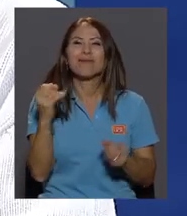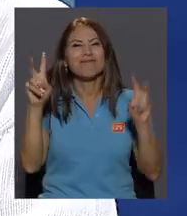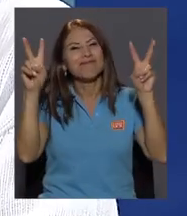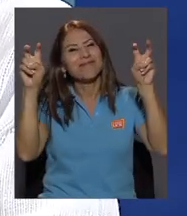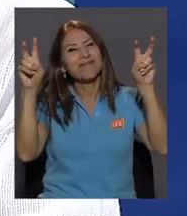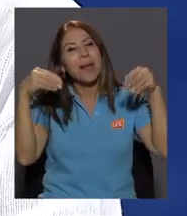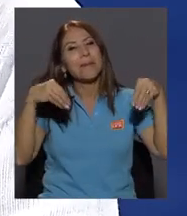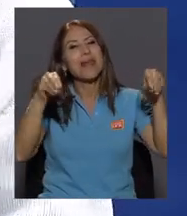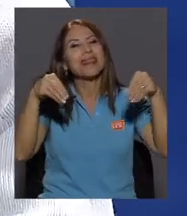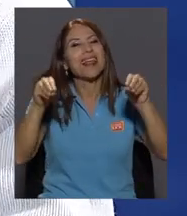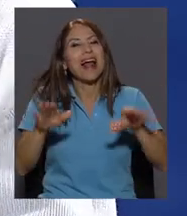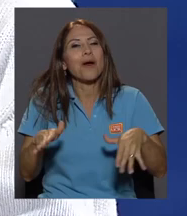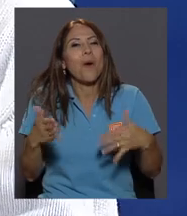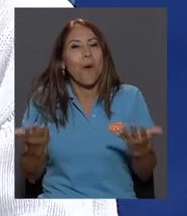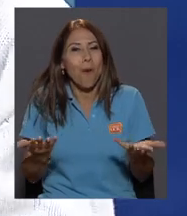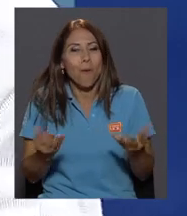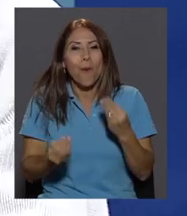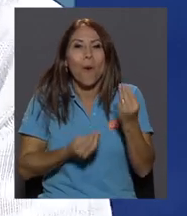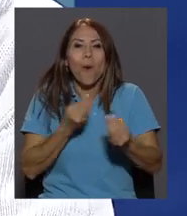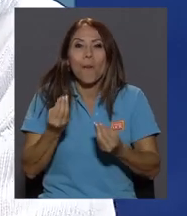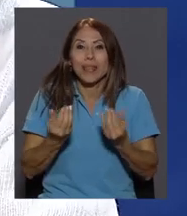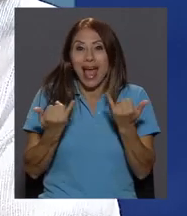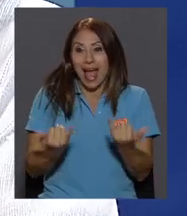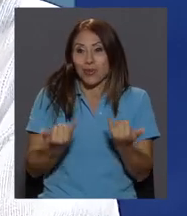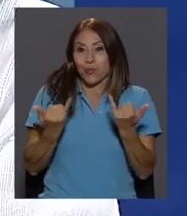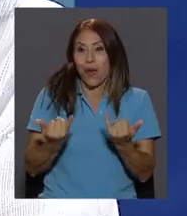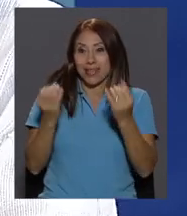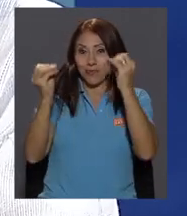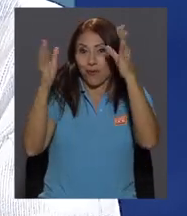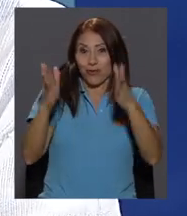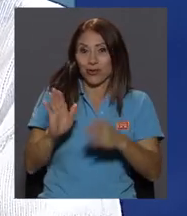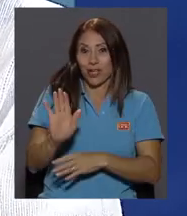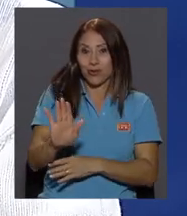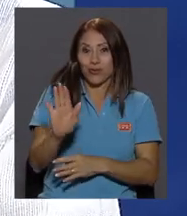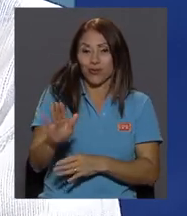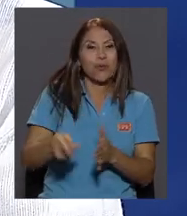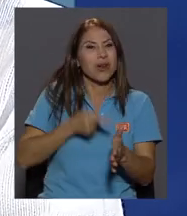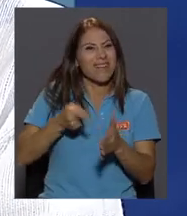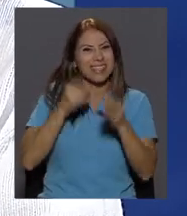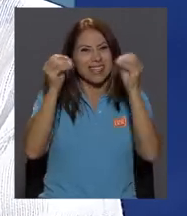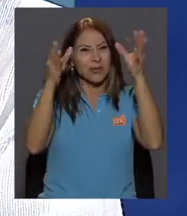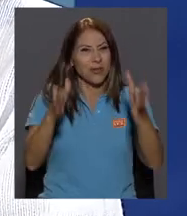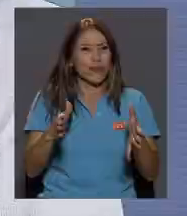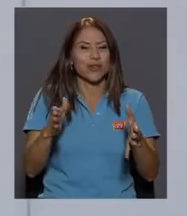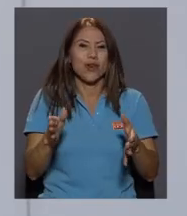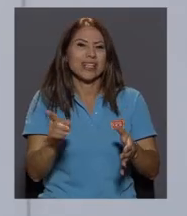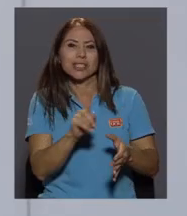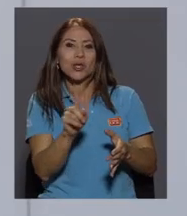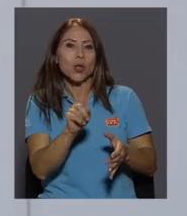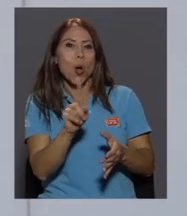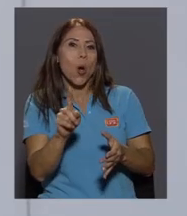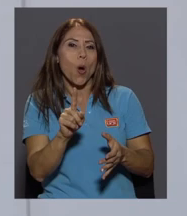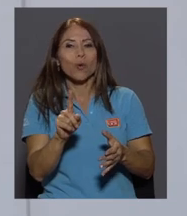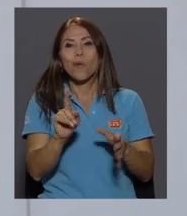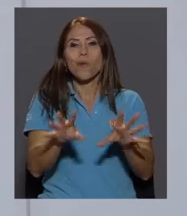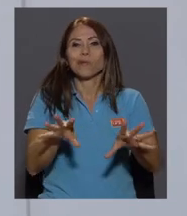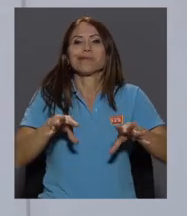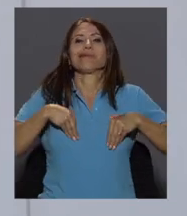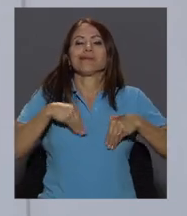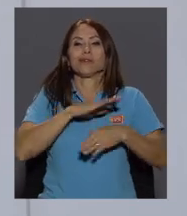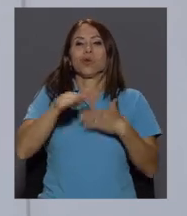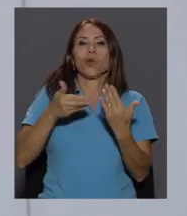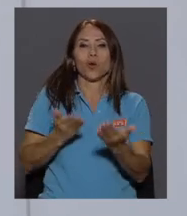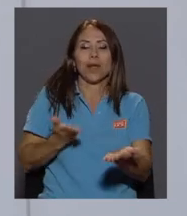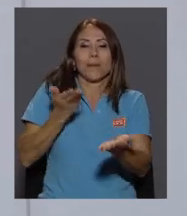lo has podido plantear me imagino yo con tus actuales profesores porque a veces los profesores no son muy accesibles a que lo que proponen sus